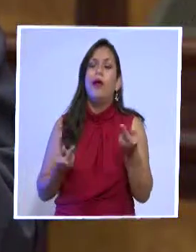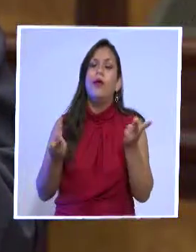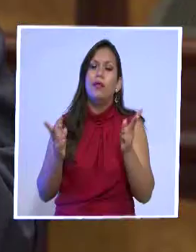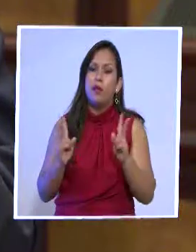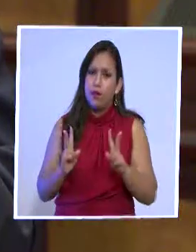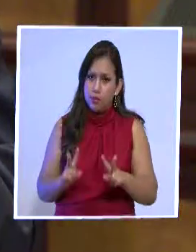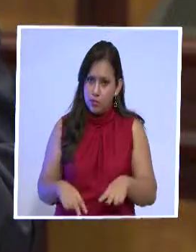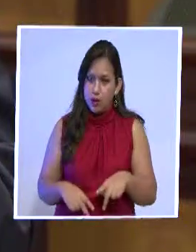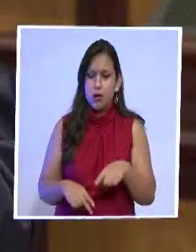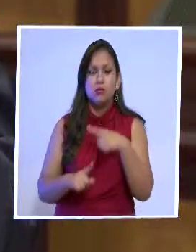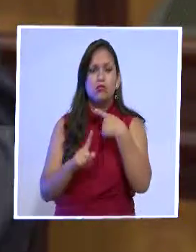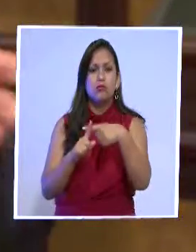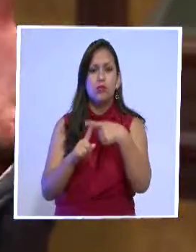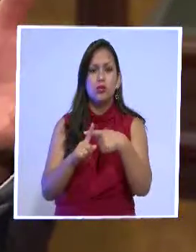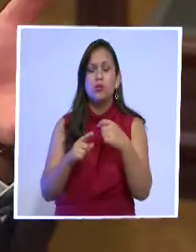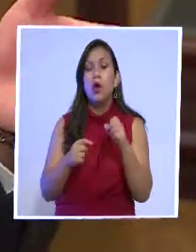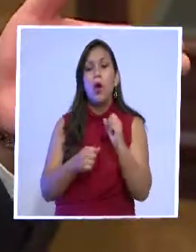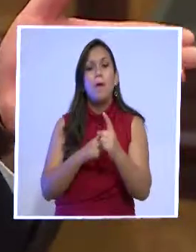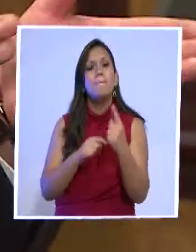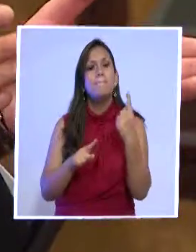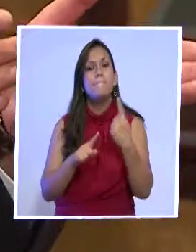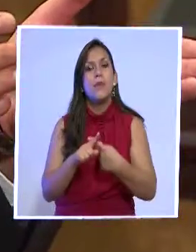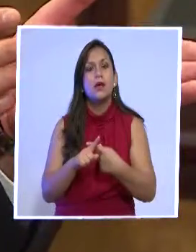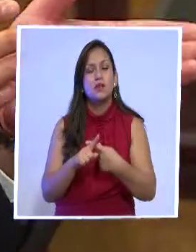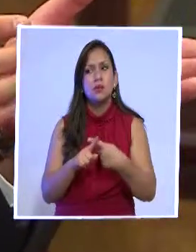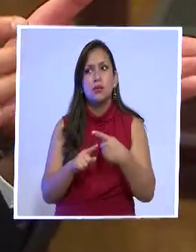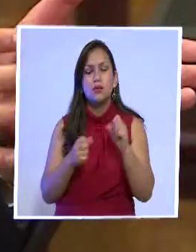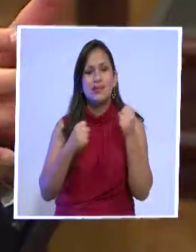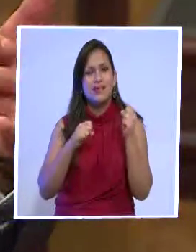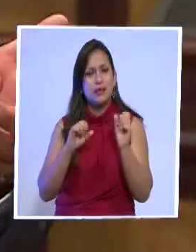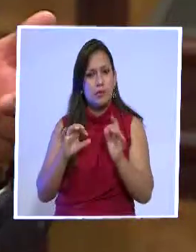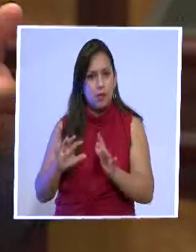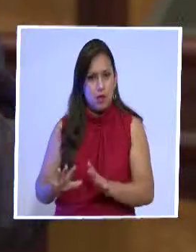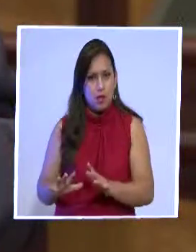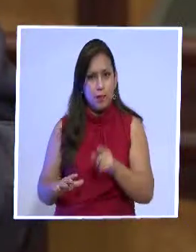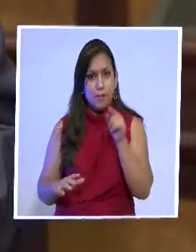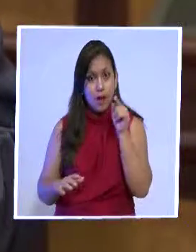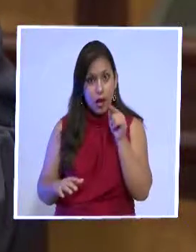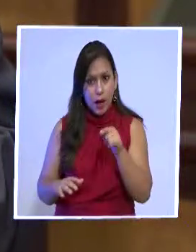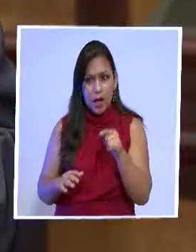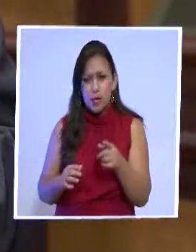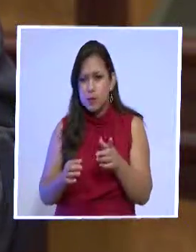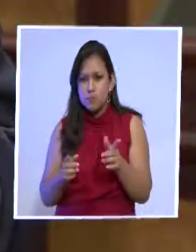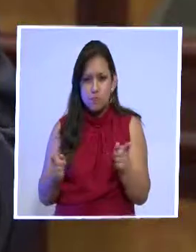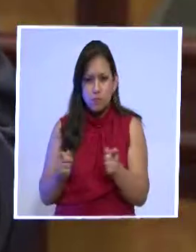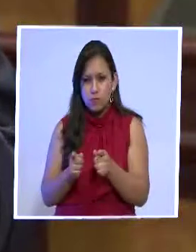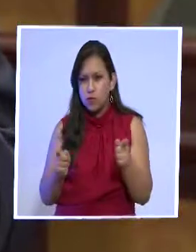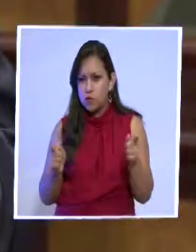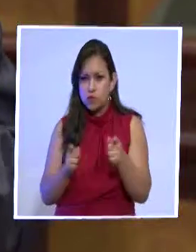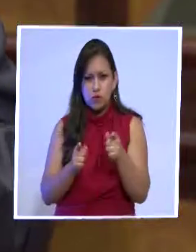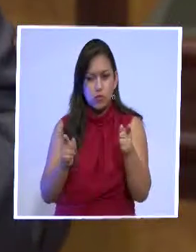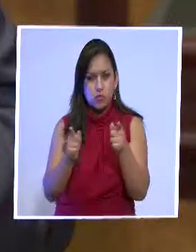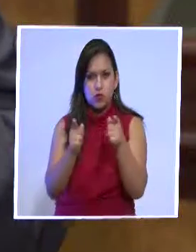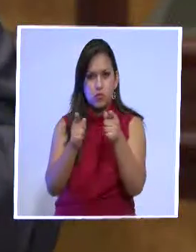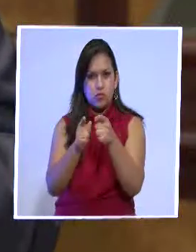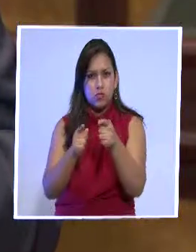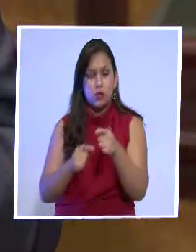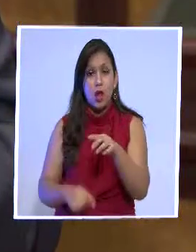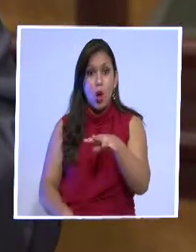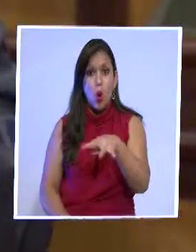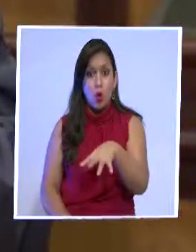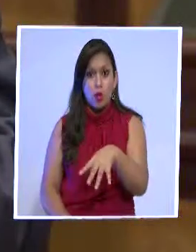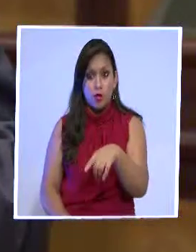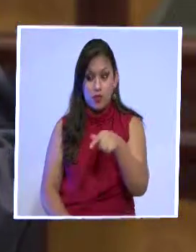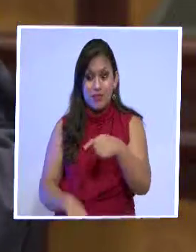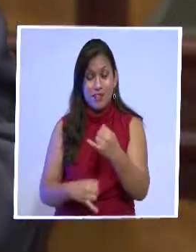esta proyección en septiembre, ya cuando podemos conocer datos mucho más reales de cómo ha ido evolucionando tus gastos a lo largo del año. Cuando estamos a cuatro meses de que